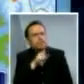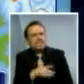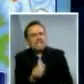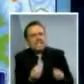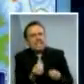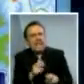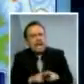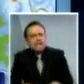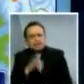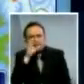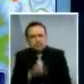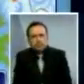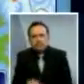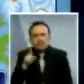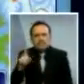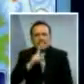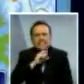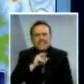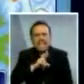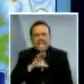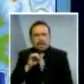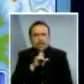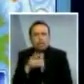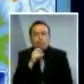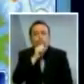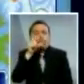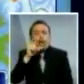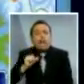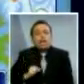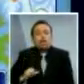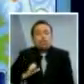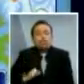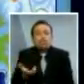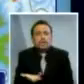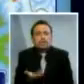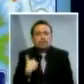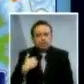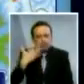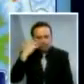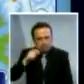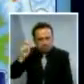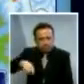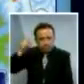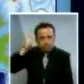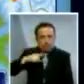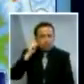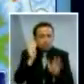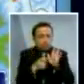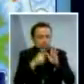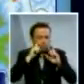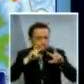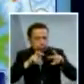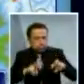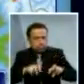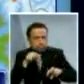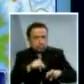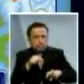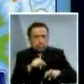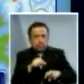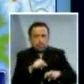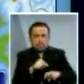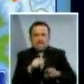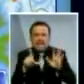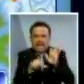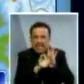una persona para que sea terrorista? ¿Cuál es la conducta? Entonces, yo considero que este fallo, desde el punto de vista del análisis de